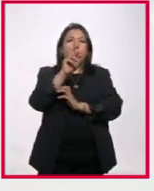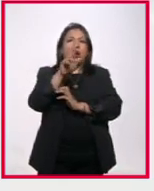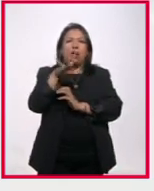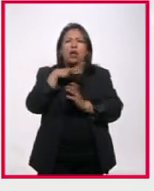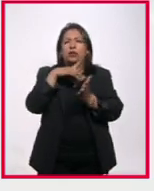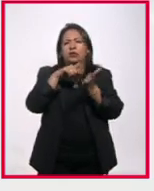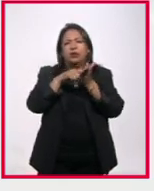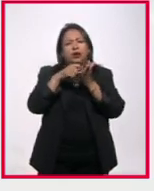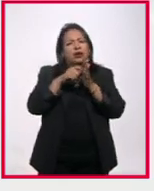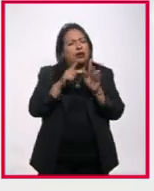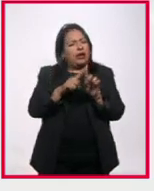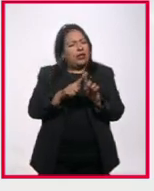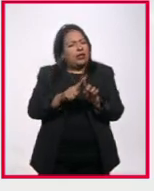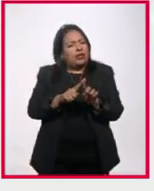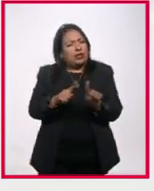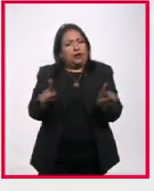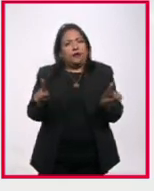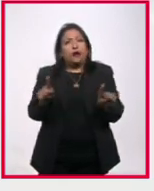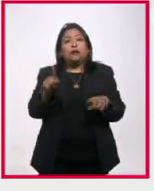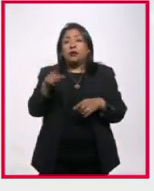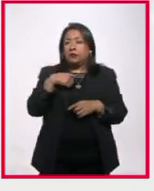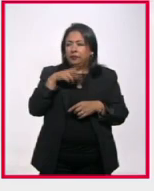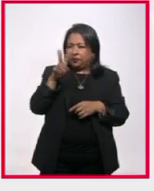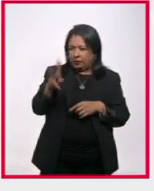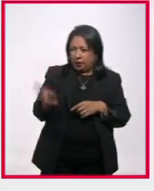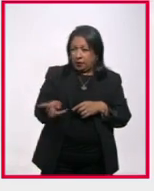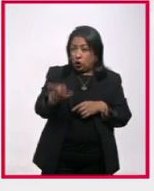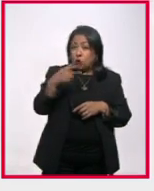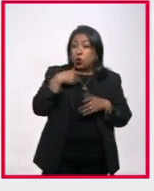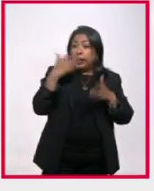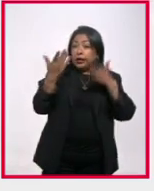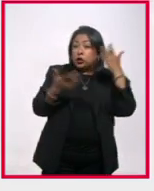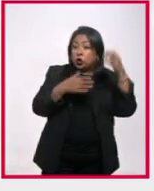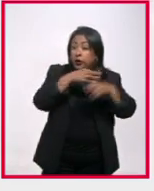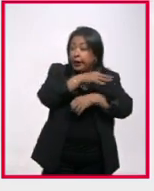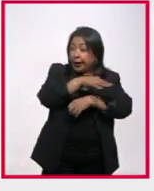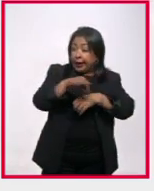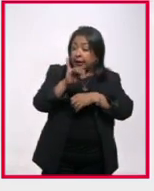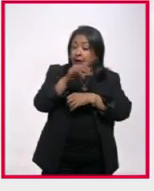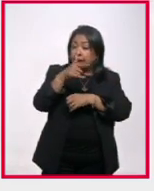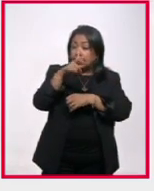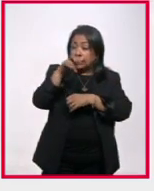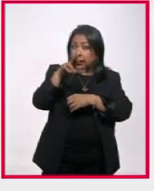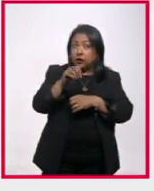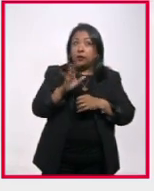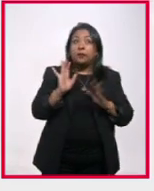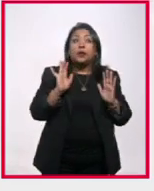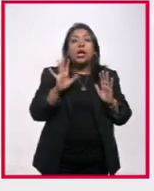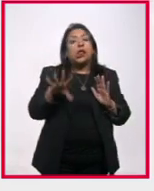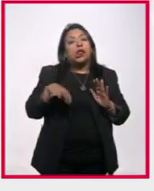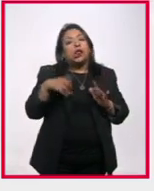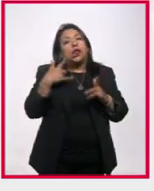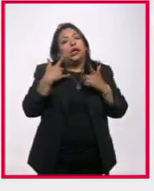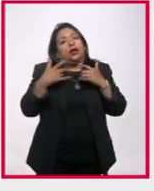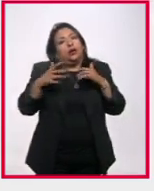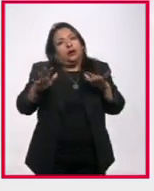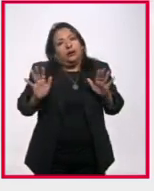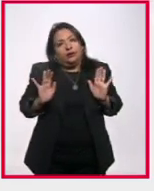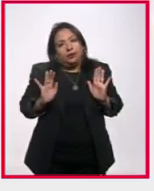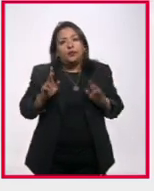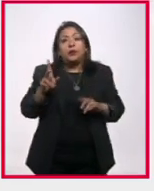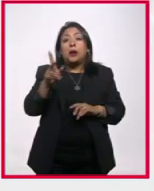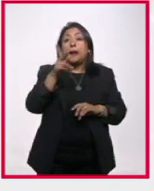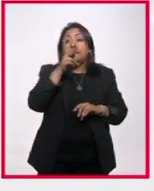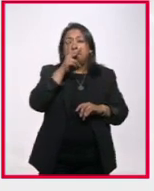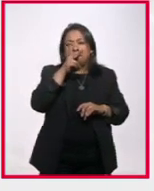técnica completamente distinta. Dime, ¿es cierto que estudiaste para ingeniero? Bueno, le hice la lucha. Tu